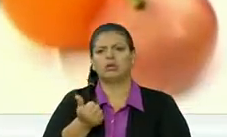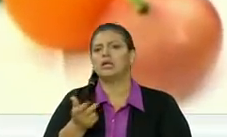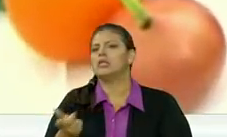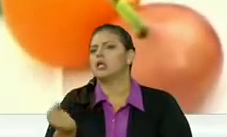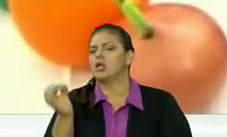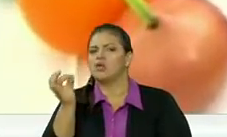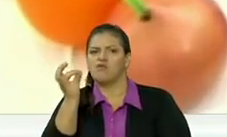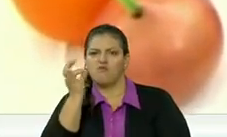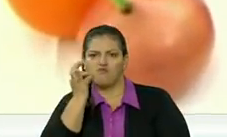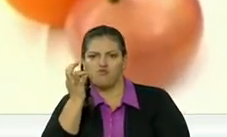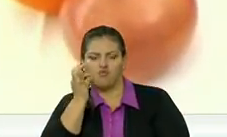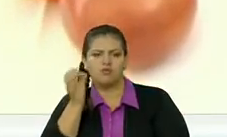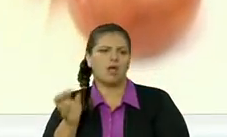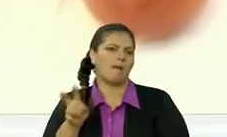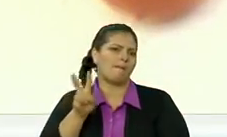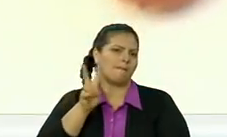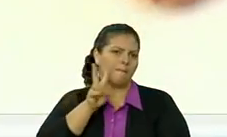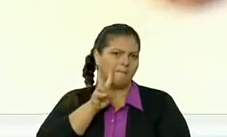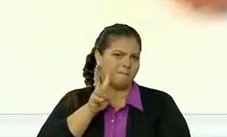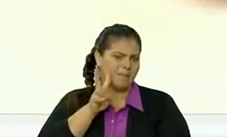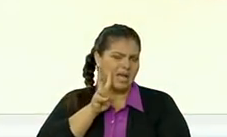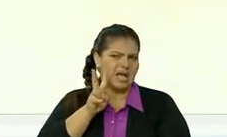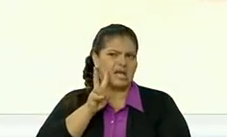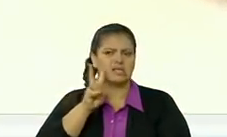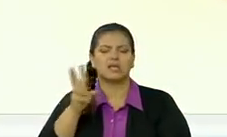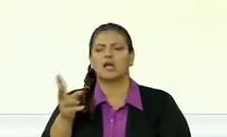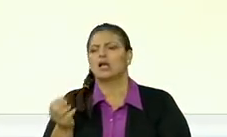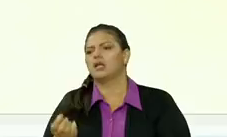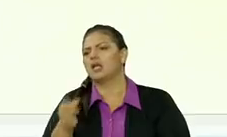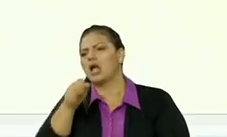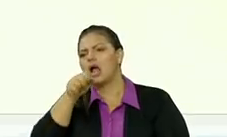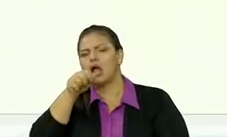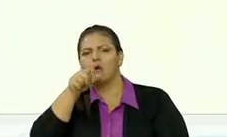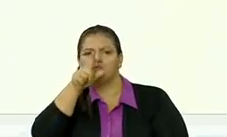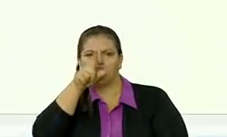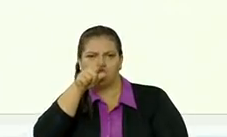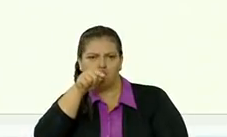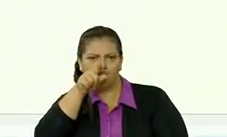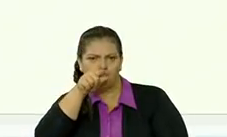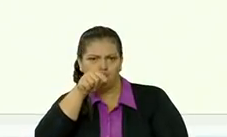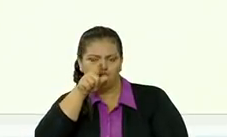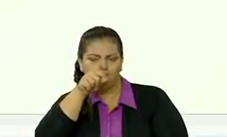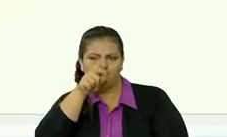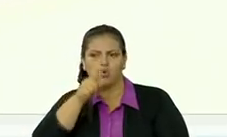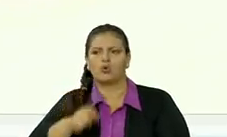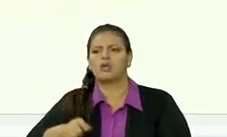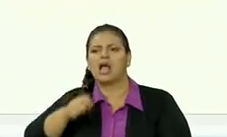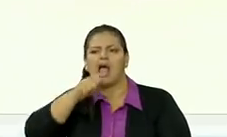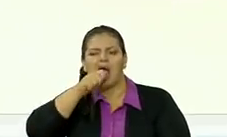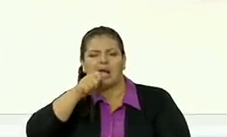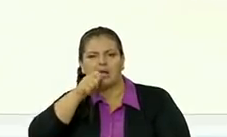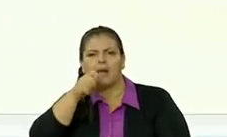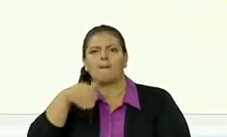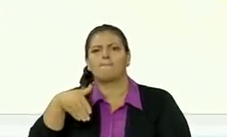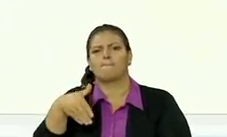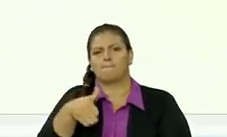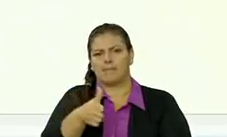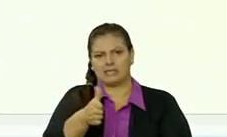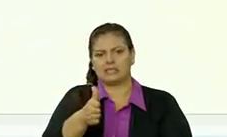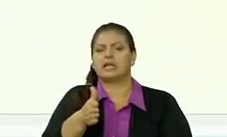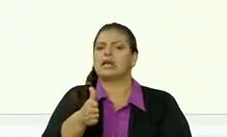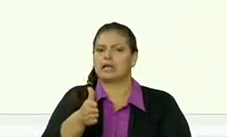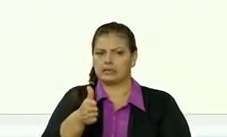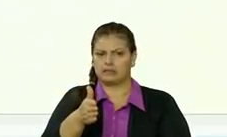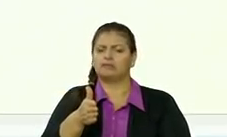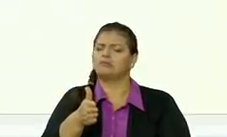comiendo vegetales, un consumo promedio de ciertas proteínas, ciertos alimentos como el pescado, el